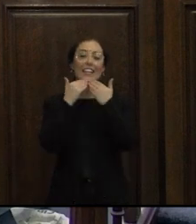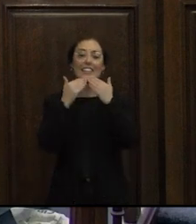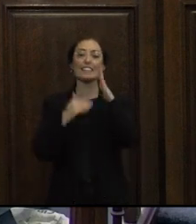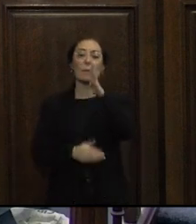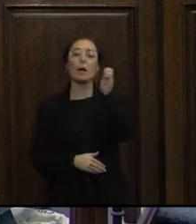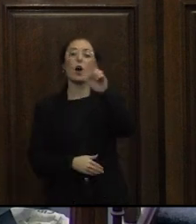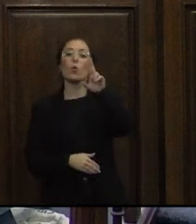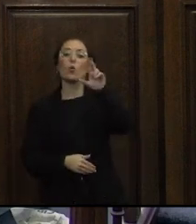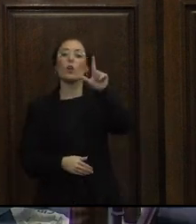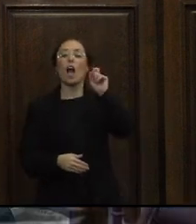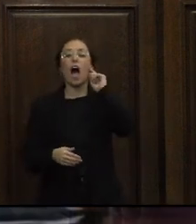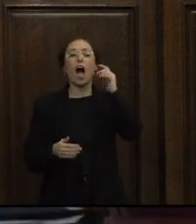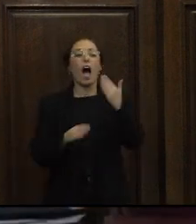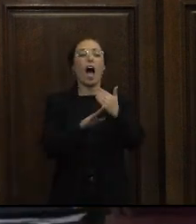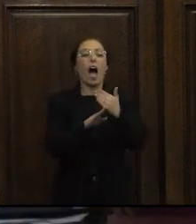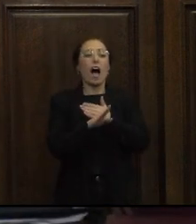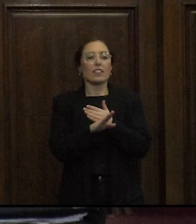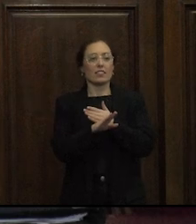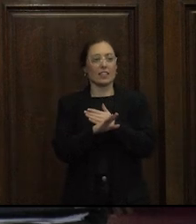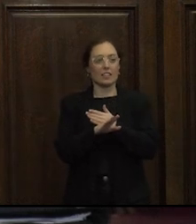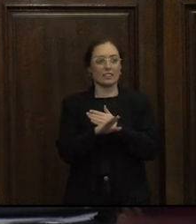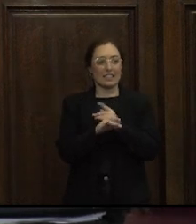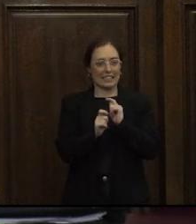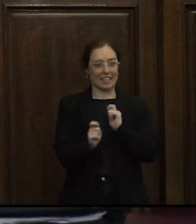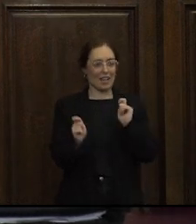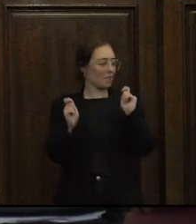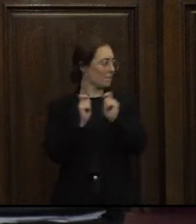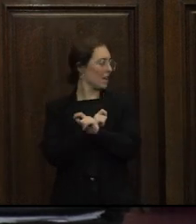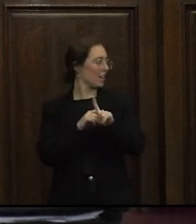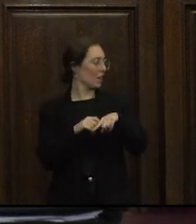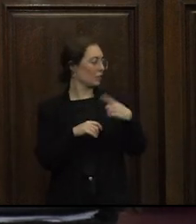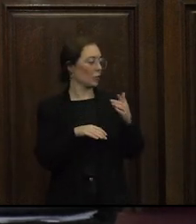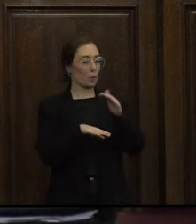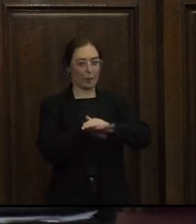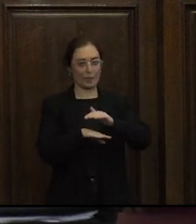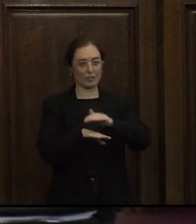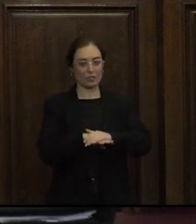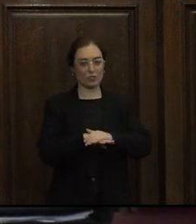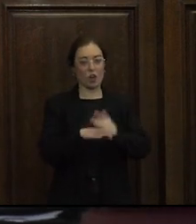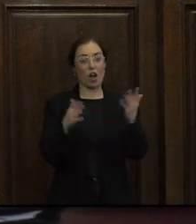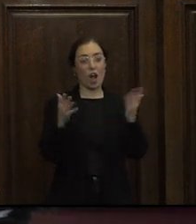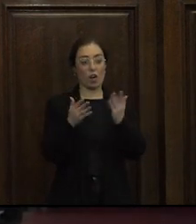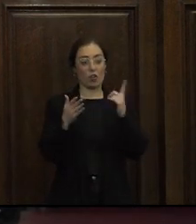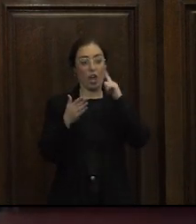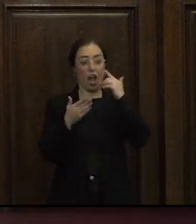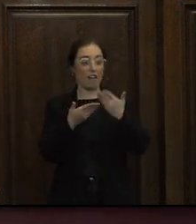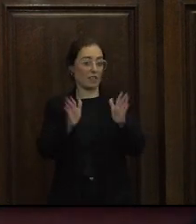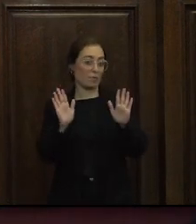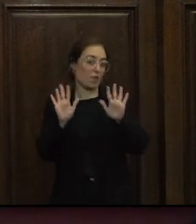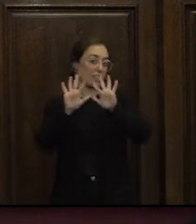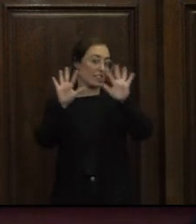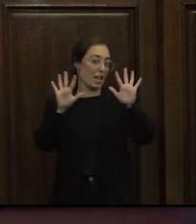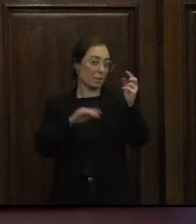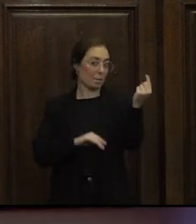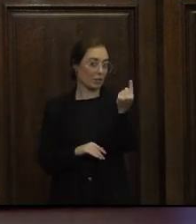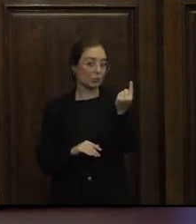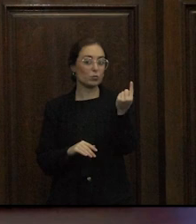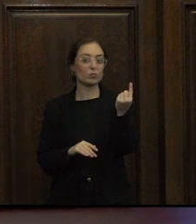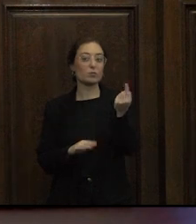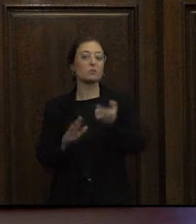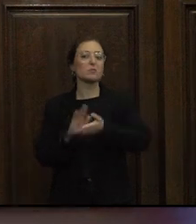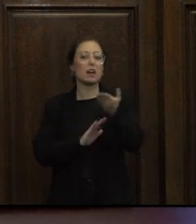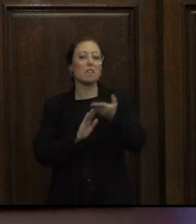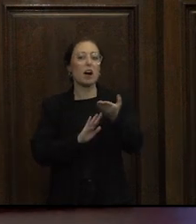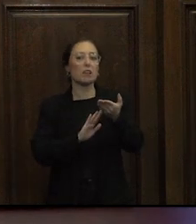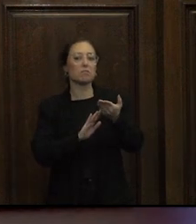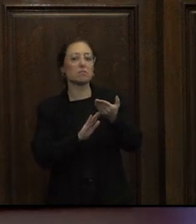Gracias, Paula. Bueno, antes de pasar a la otra parte, abrimos un espacio de unos 10 minutos para